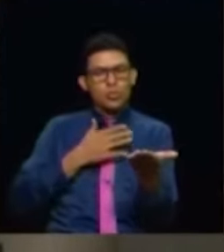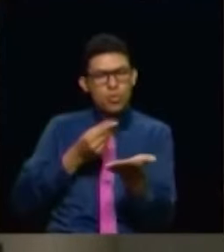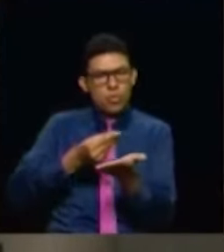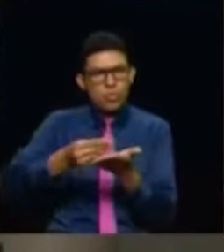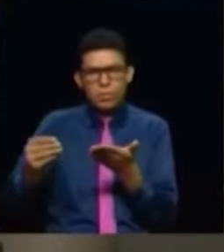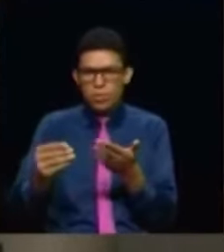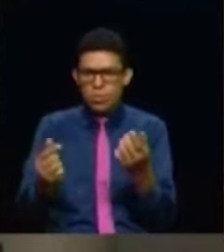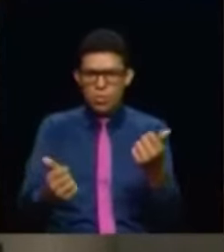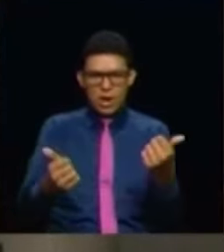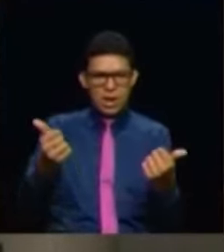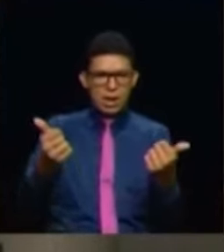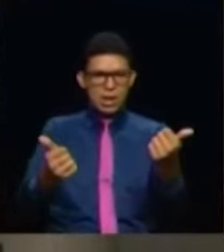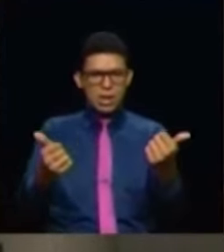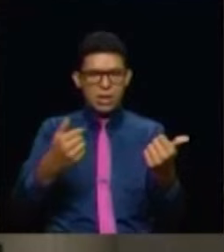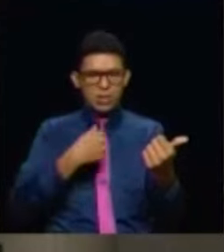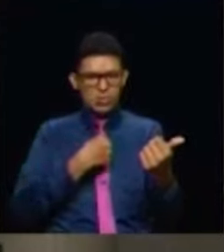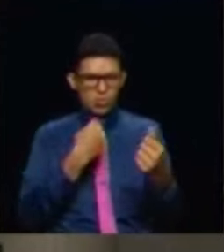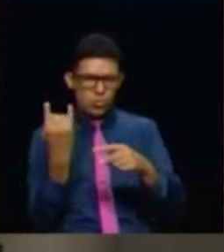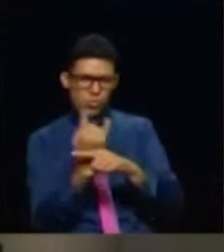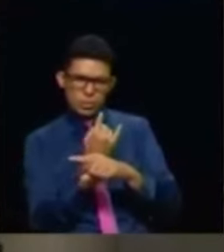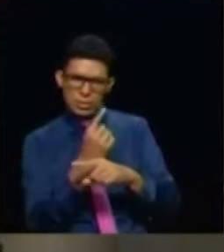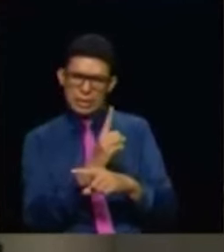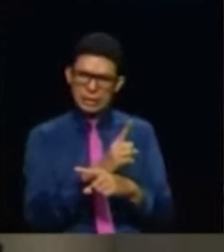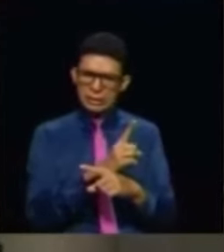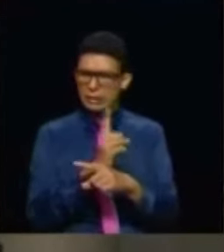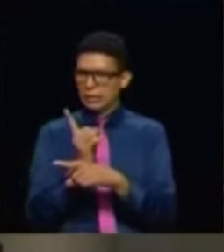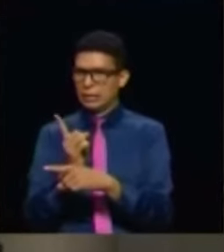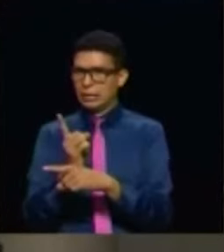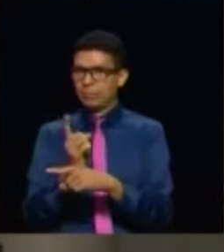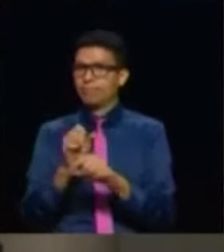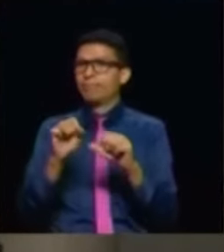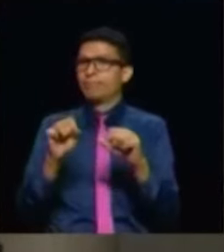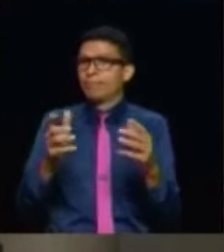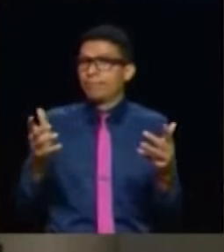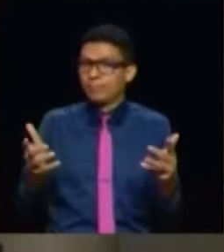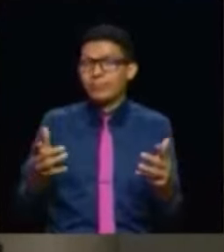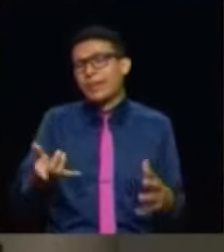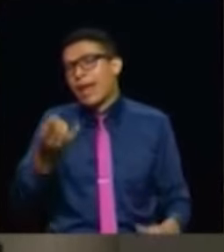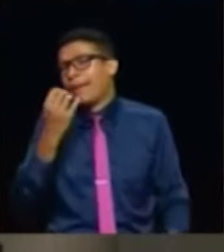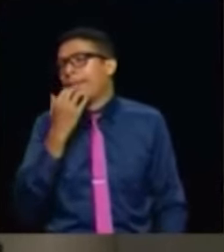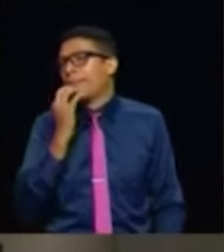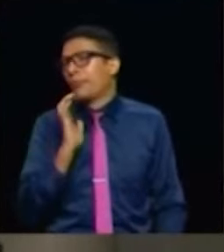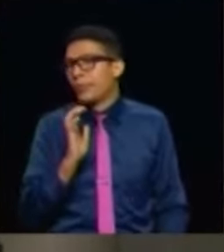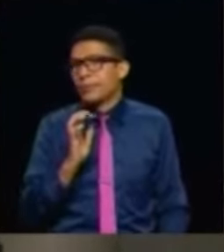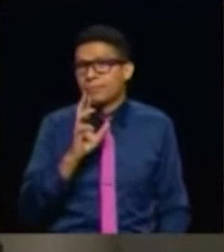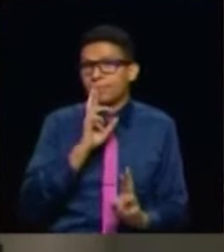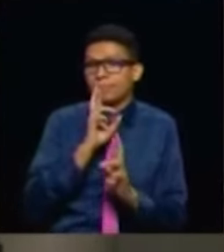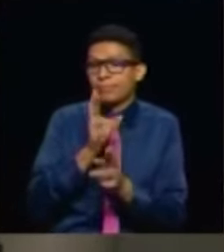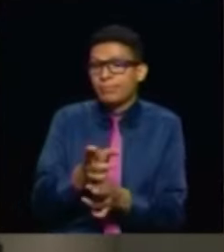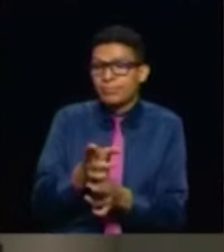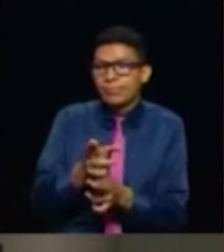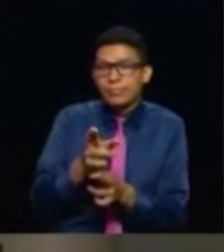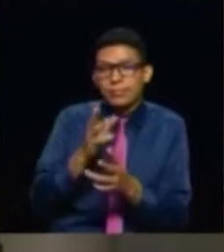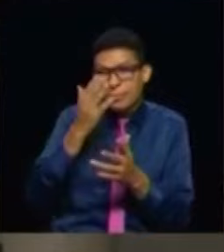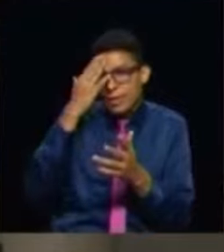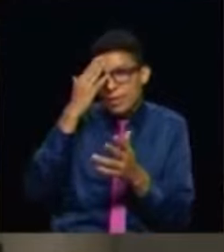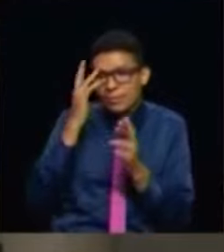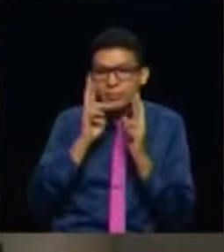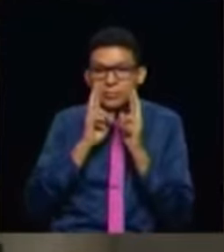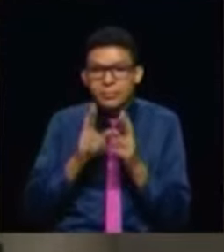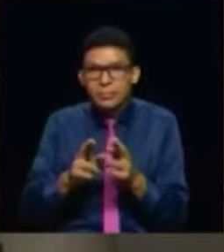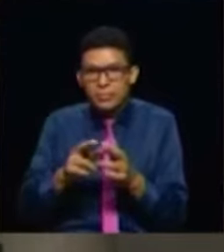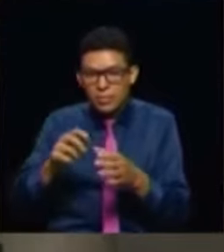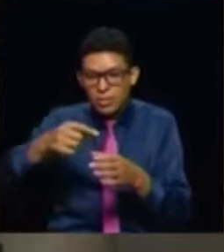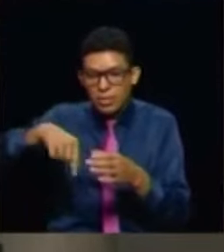qué tipo de suplemento está consumiendo y también en algún escenario reconocer la necesidad de que esos suplementos dietarios